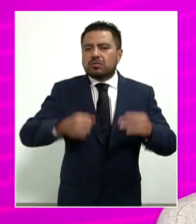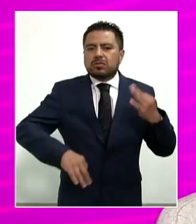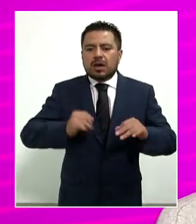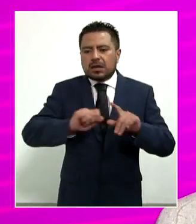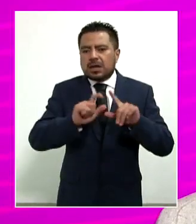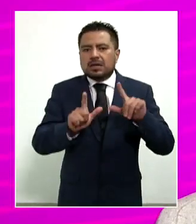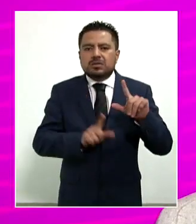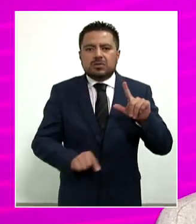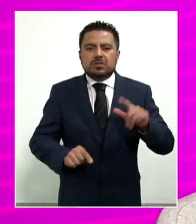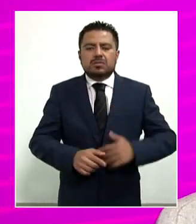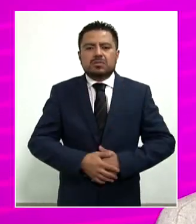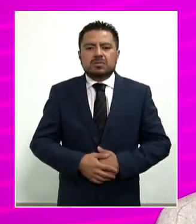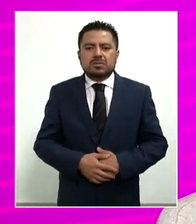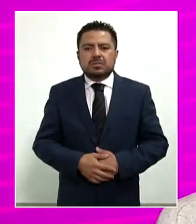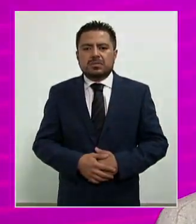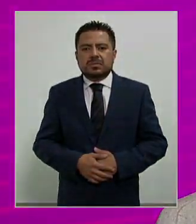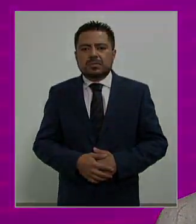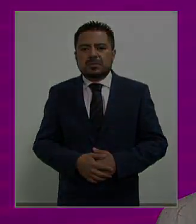de la Nación.